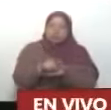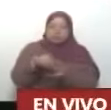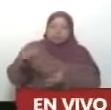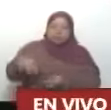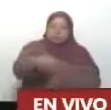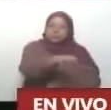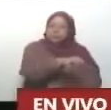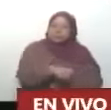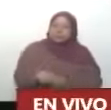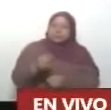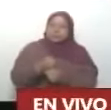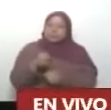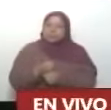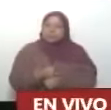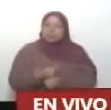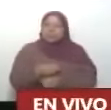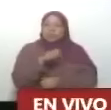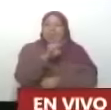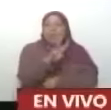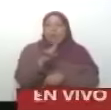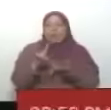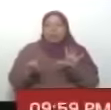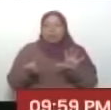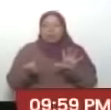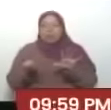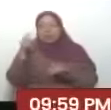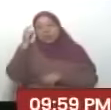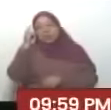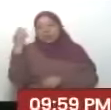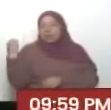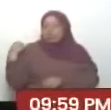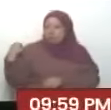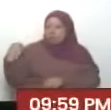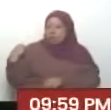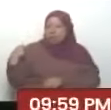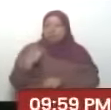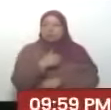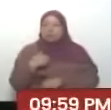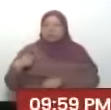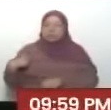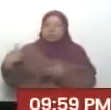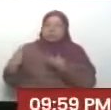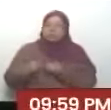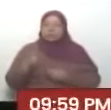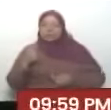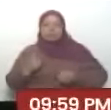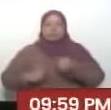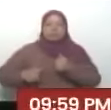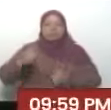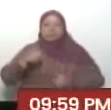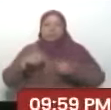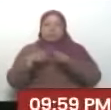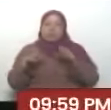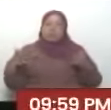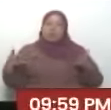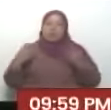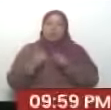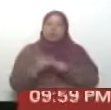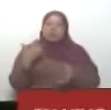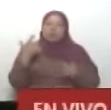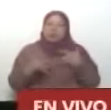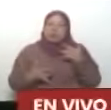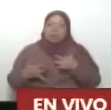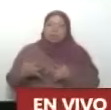Me comprometo a traerle a los 46 artistas el día que usted me diga, junto a Maraceo, junto a Mar Enrique, junto a todos los compañeros, para